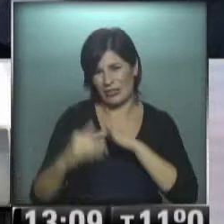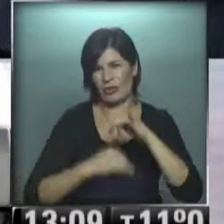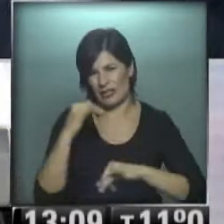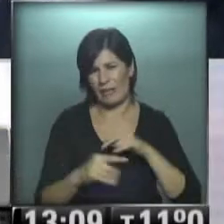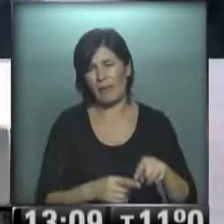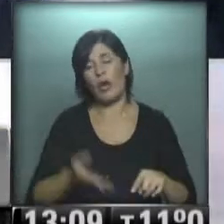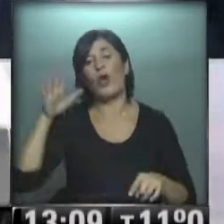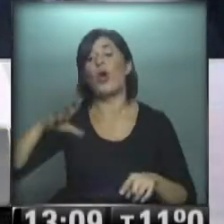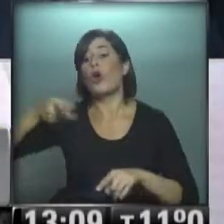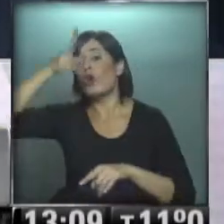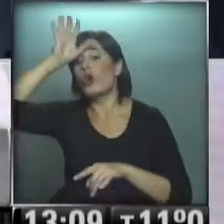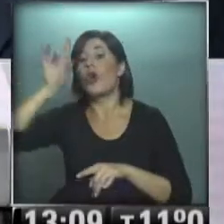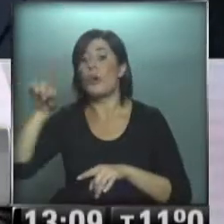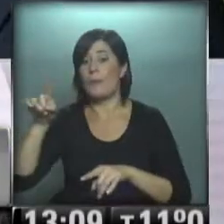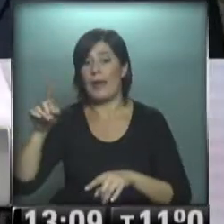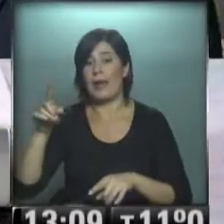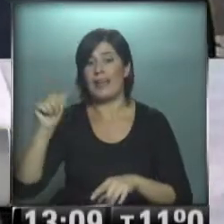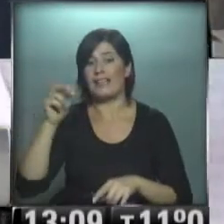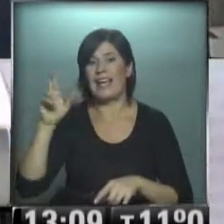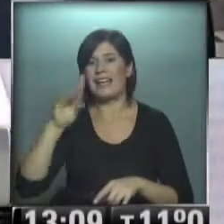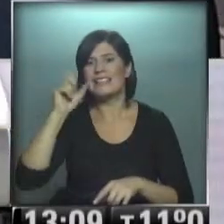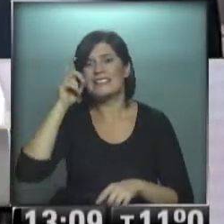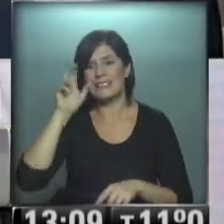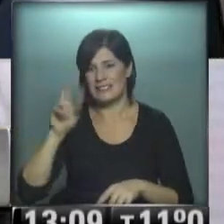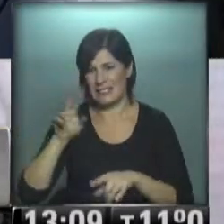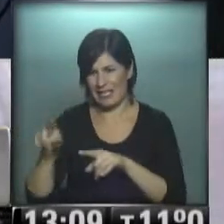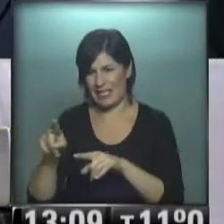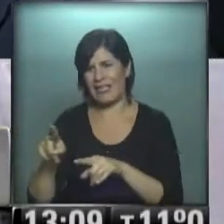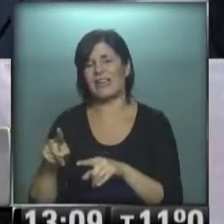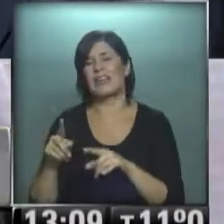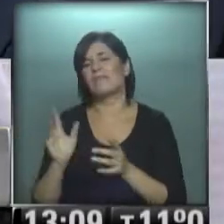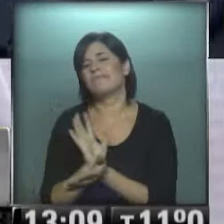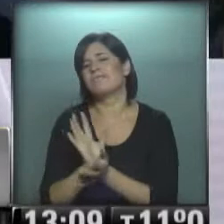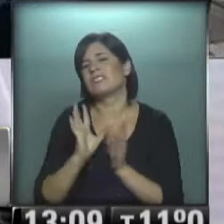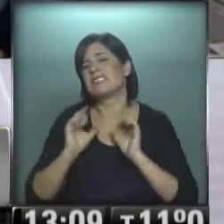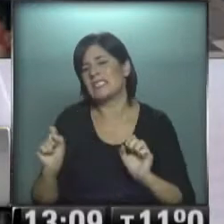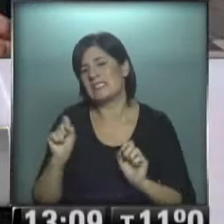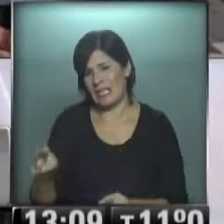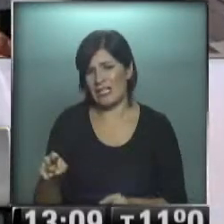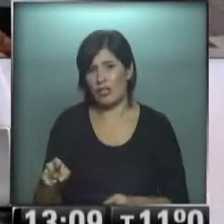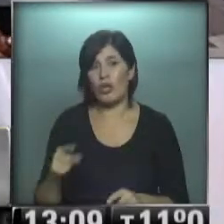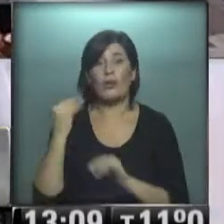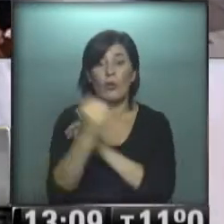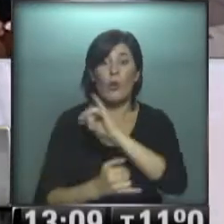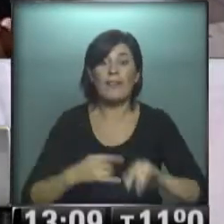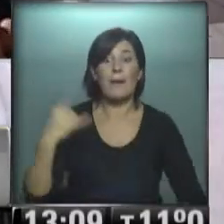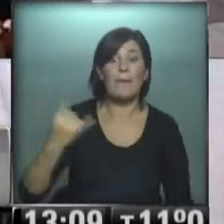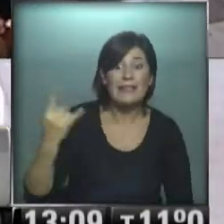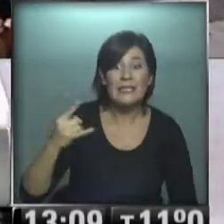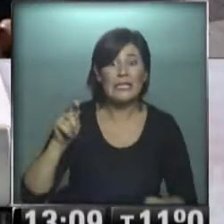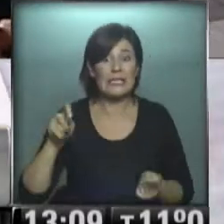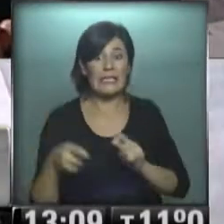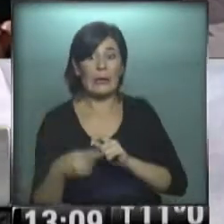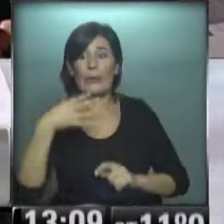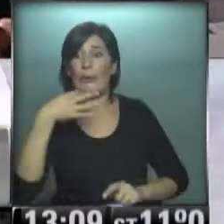que el vocero oficial del Vaticano es Federico Lombardi. Ahora, debe ser complicada la situación de Guillermo Karcher en este momento, ¿no? Porque